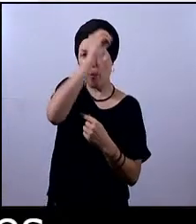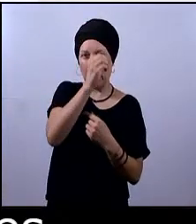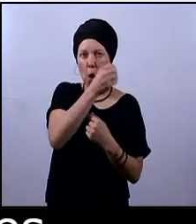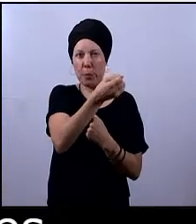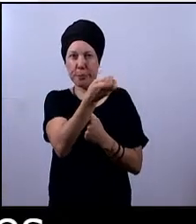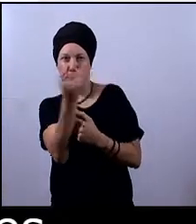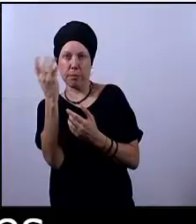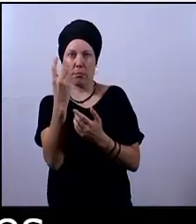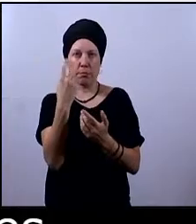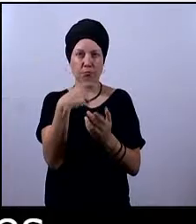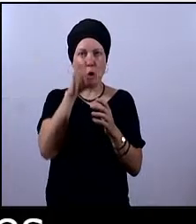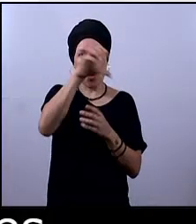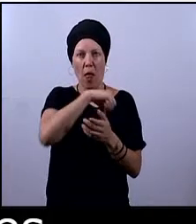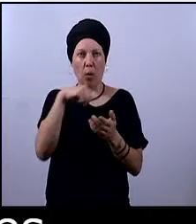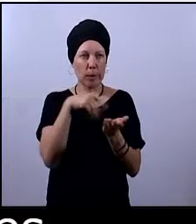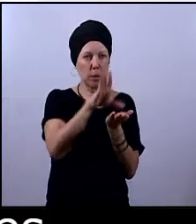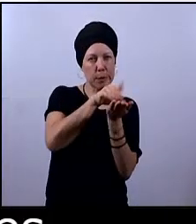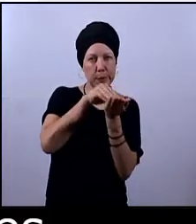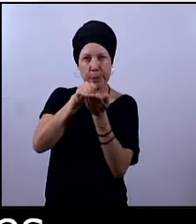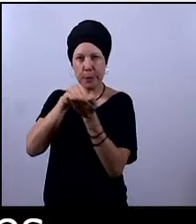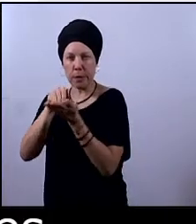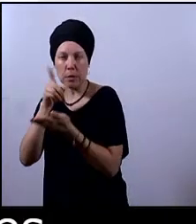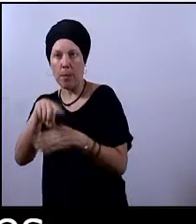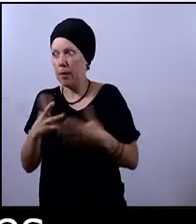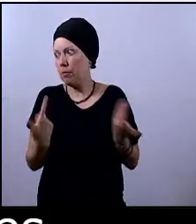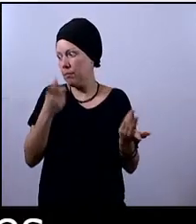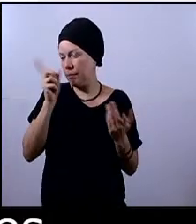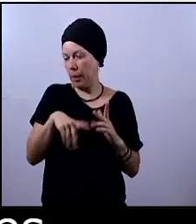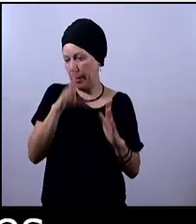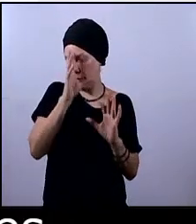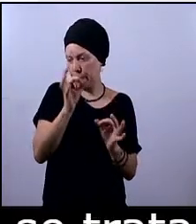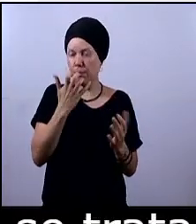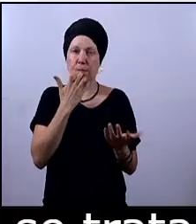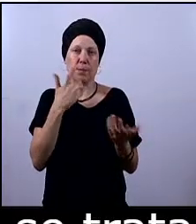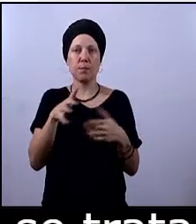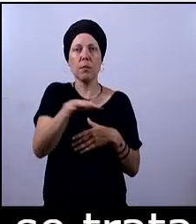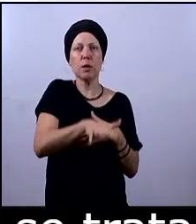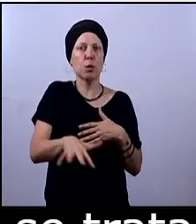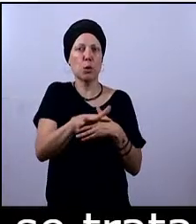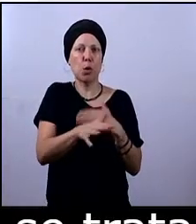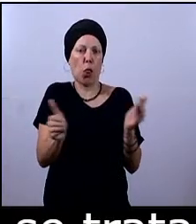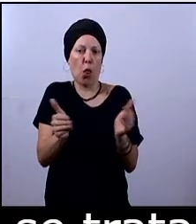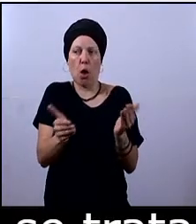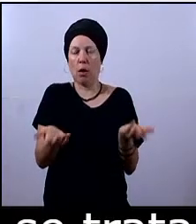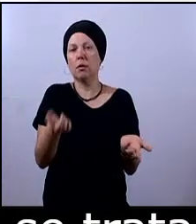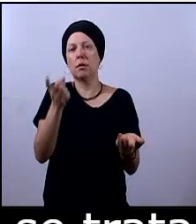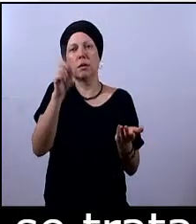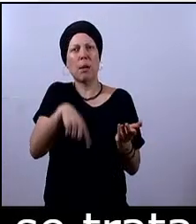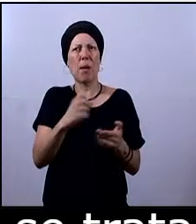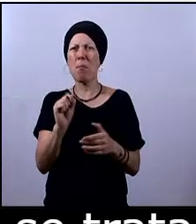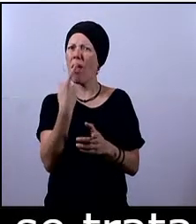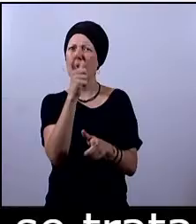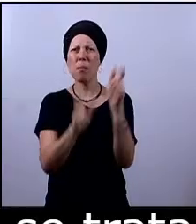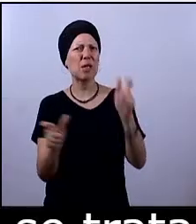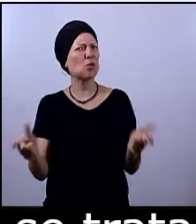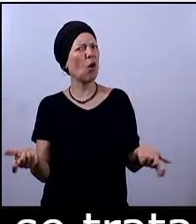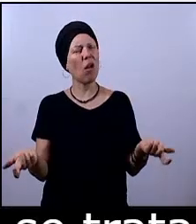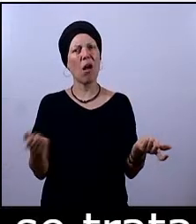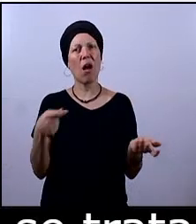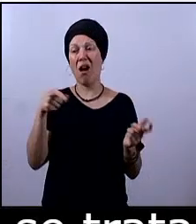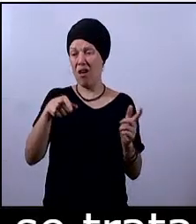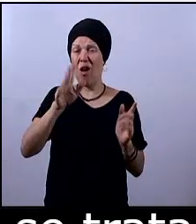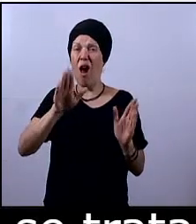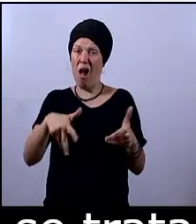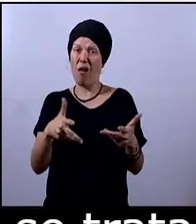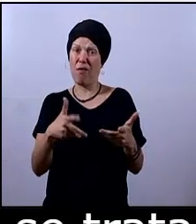distintas comunidades autónomas, también si se trata, por supuesto, de municipios y sobre todo de la gente, que es la que va a sufrir